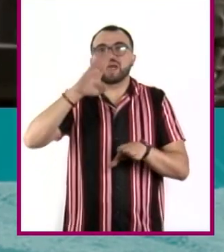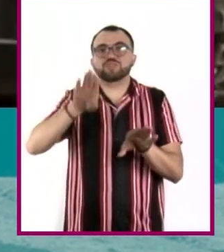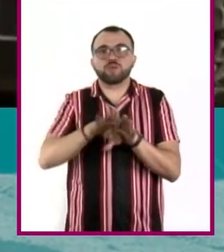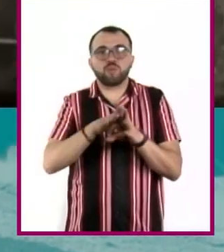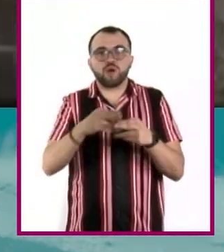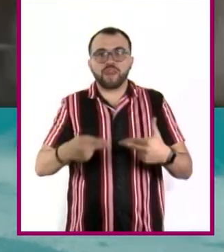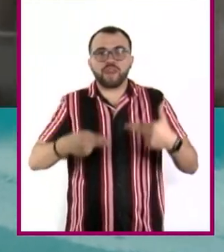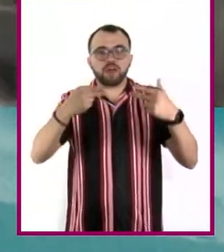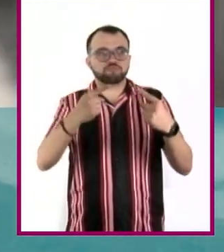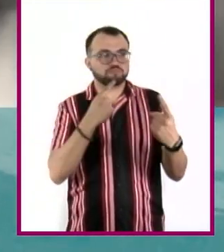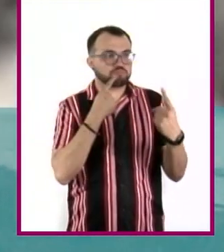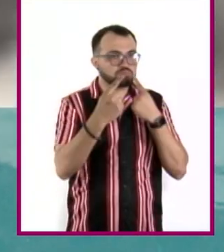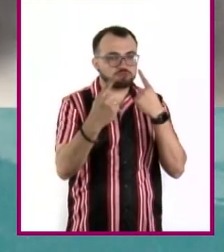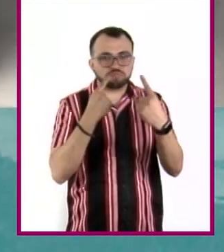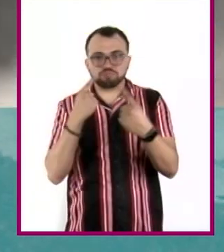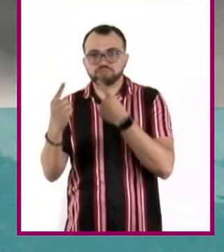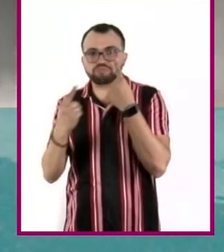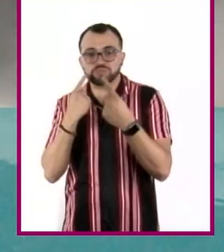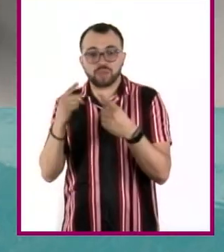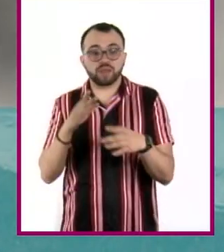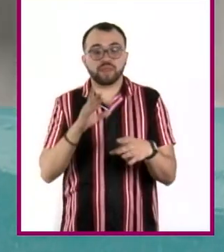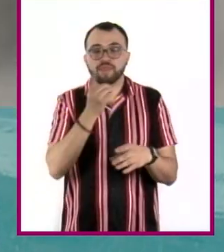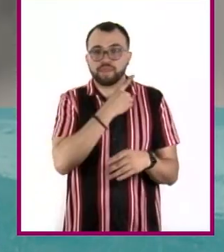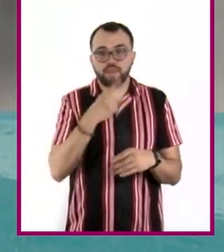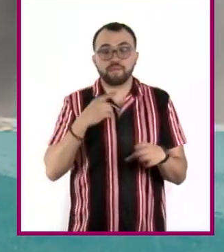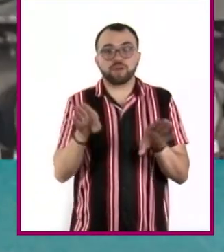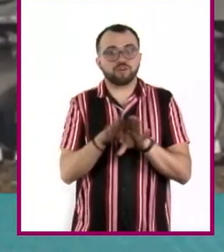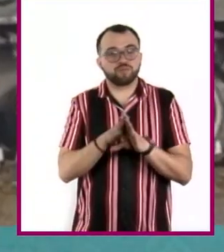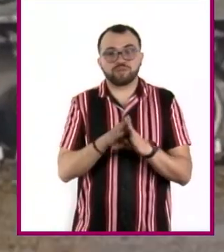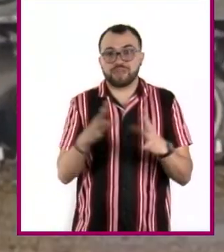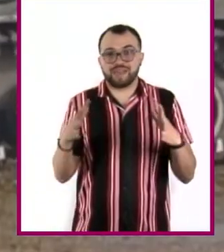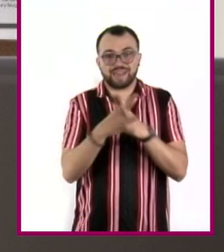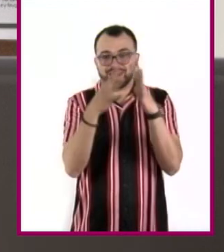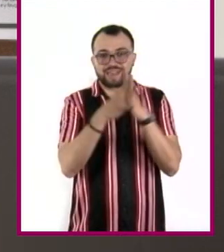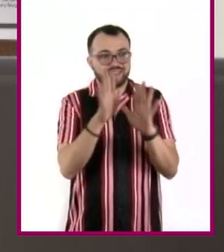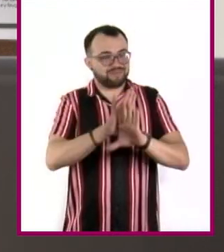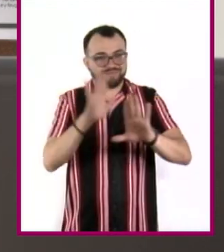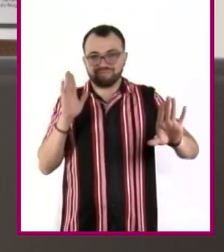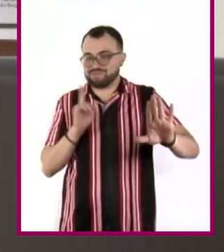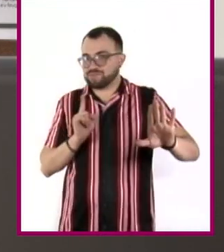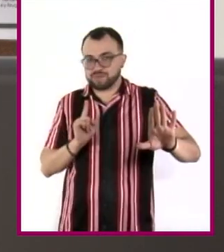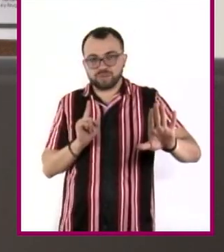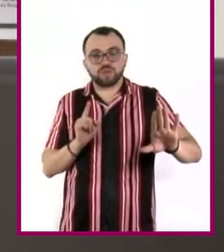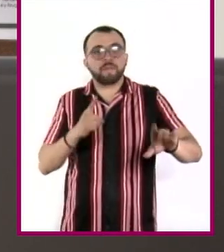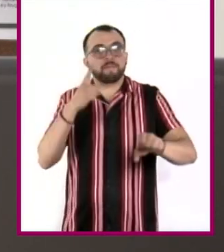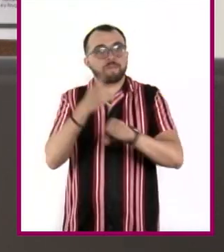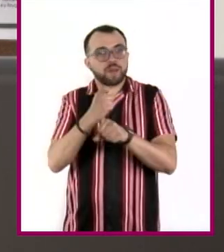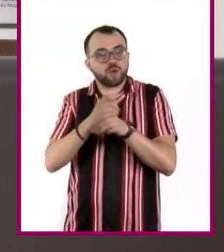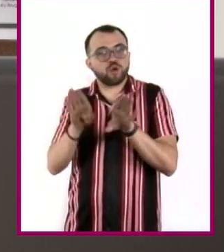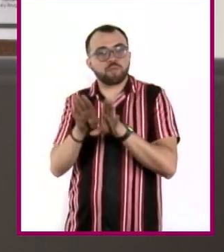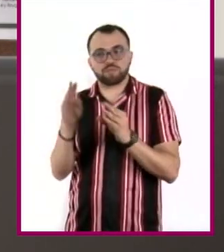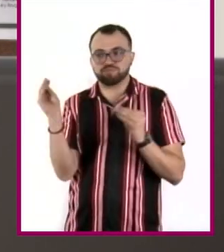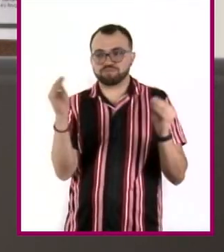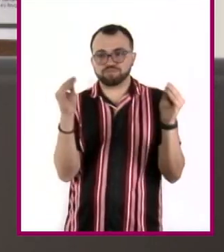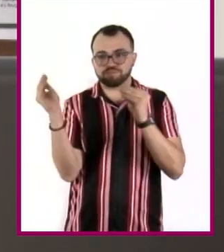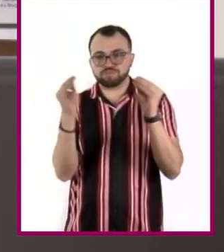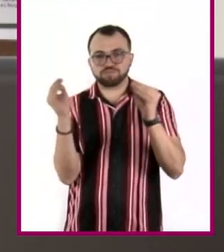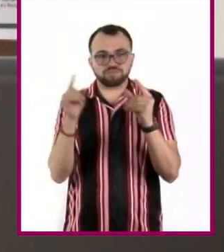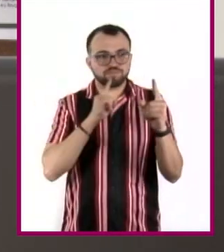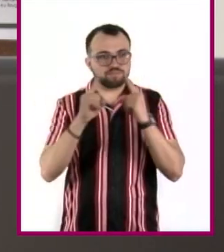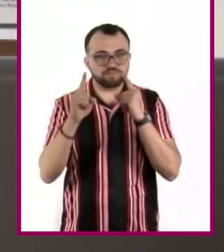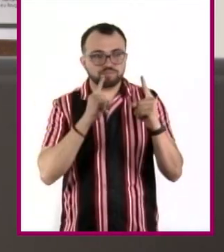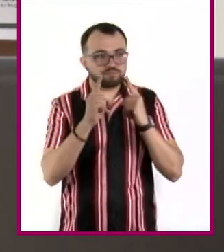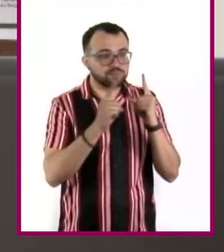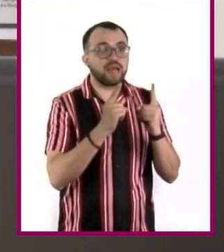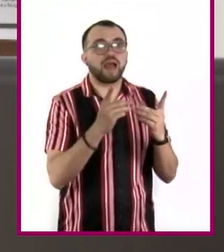cual debe anteponerse a la guerra para poder mantener el equilibrio. Bueno, pero entonces nos confrontamos con la idea de que